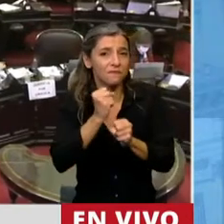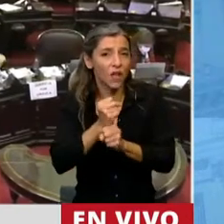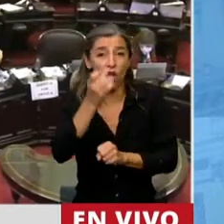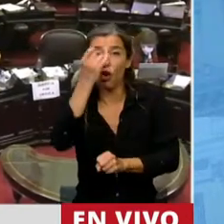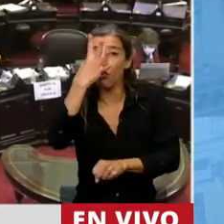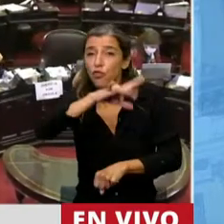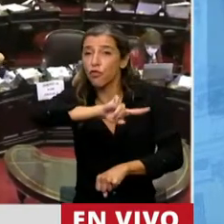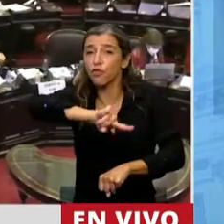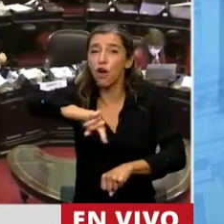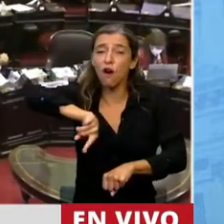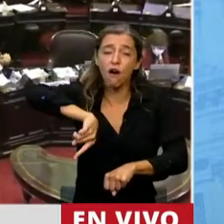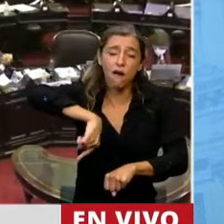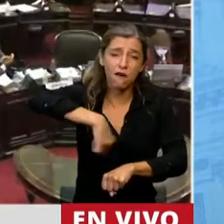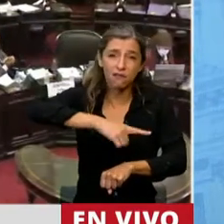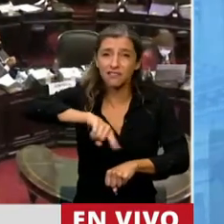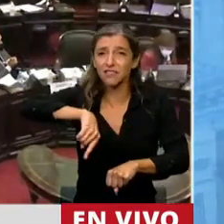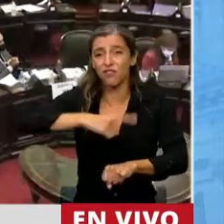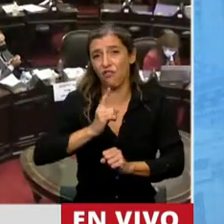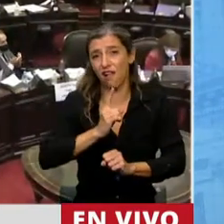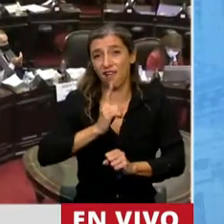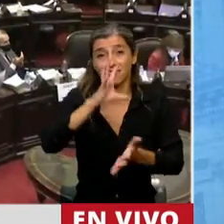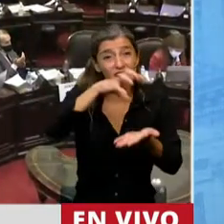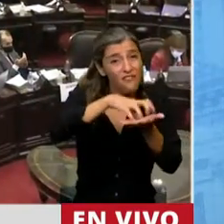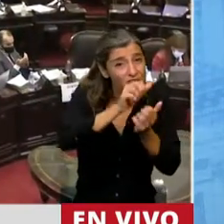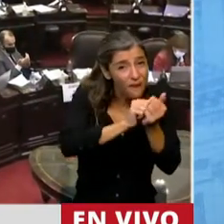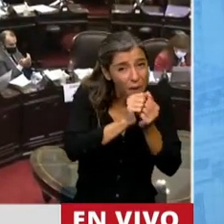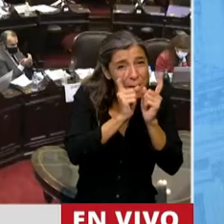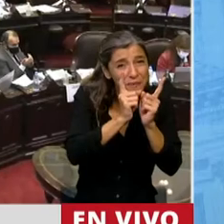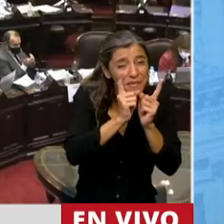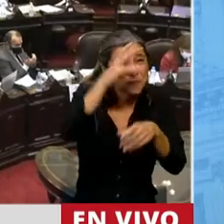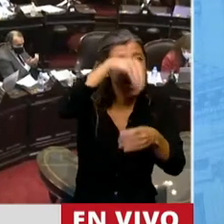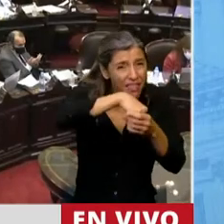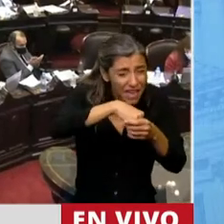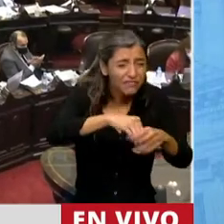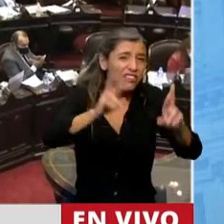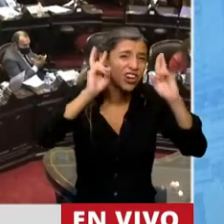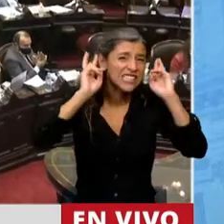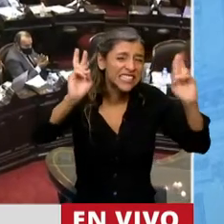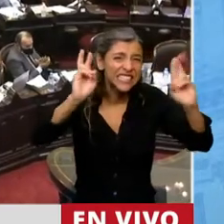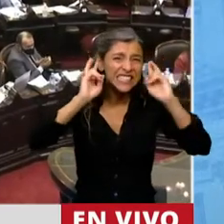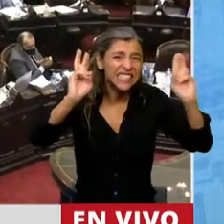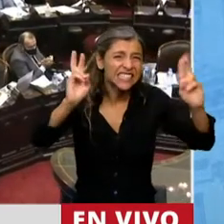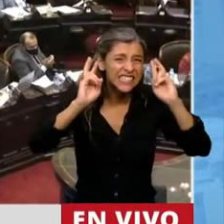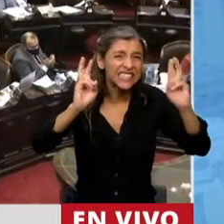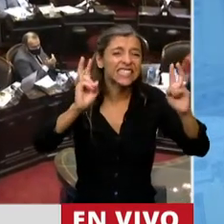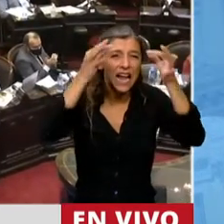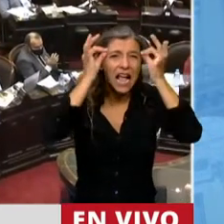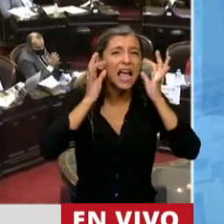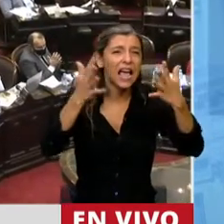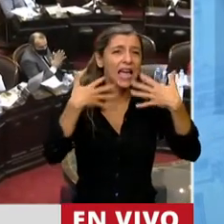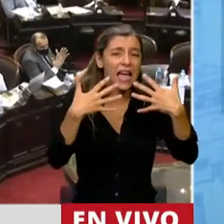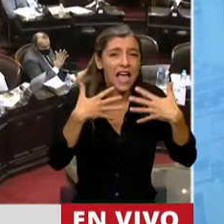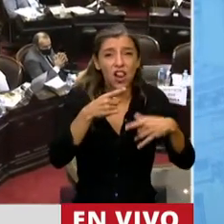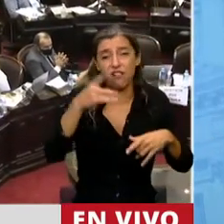fábrica, con agobiante calor, un ruido ensordecedor y, por supuesto, magros